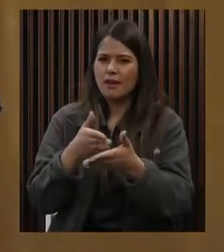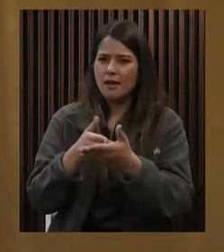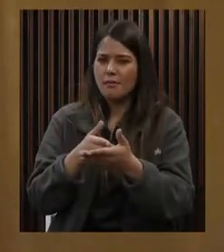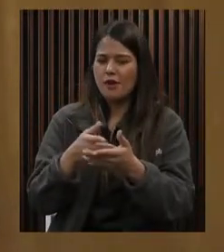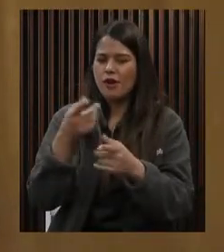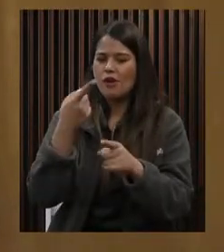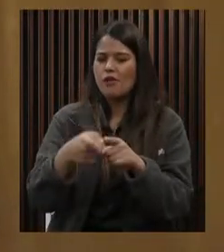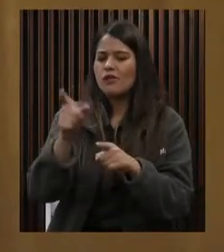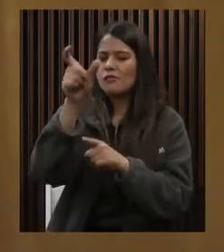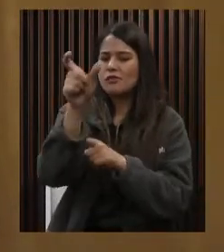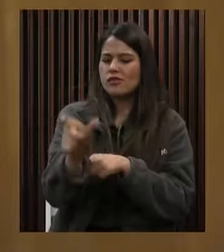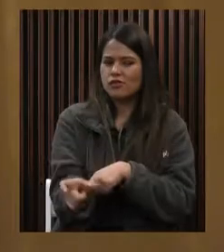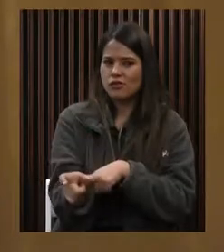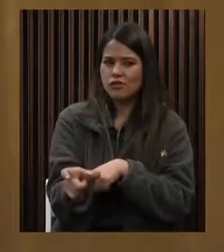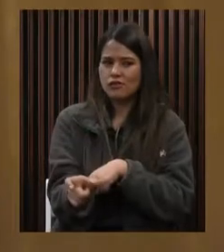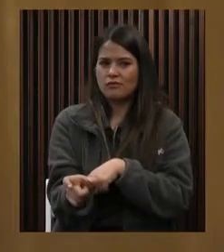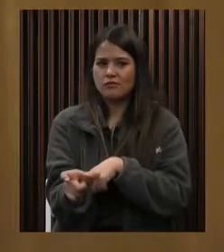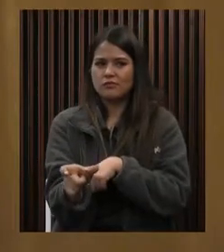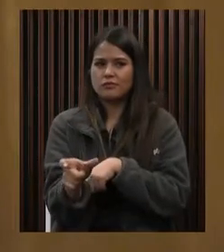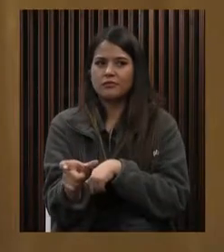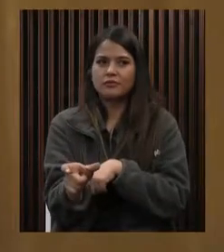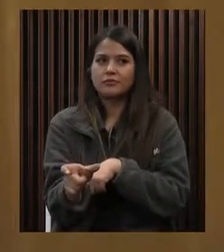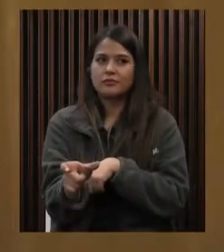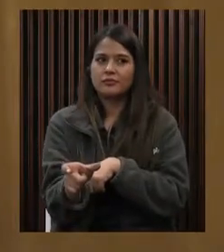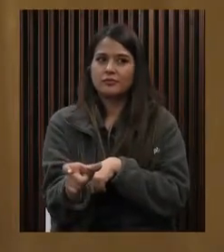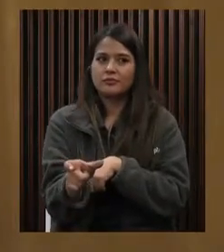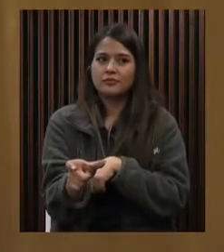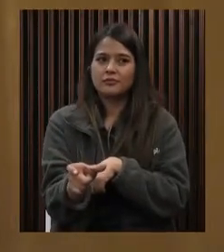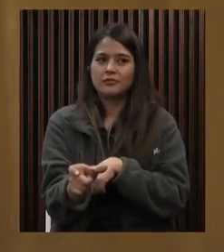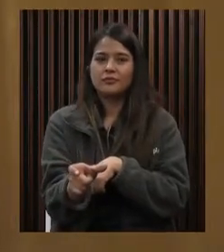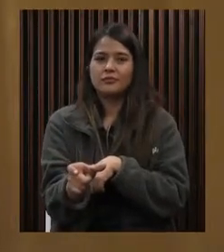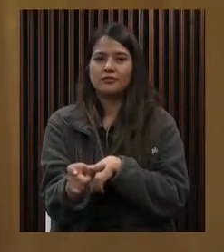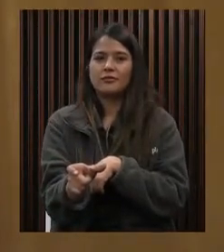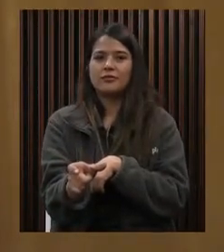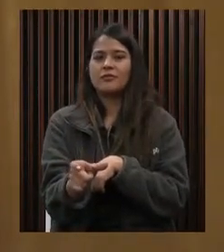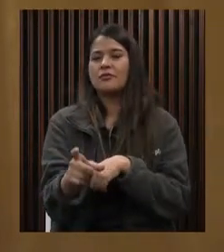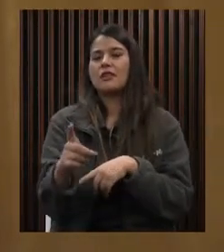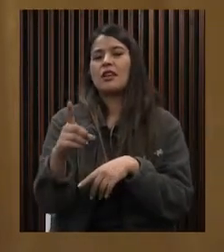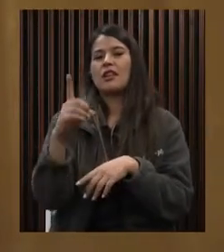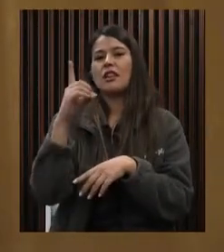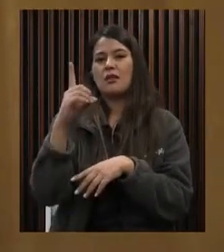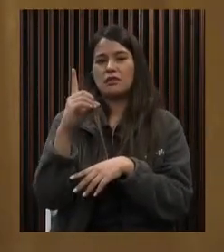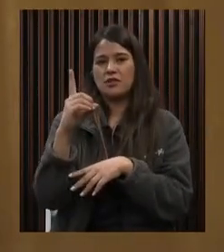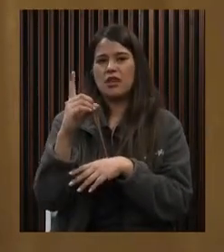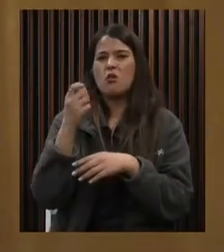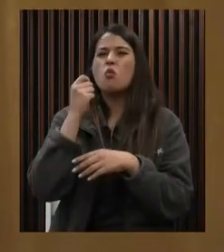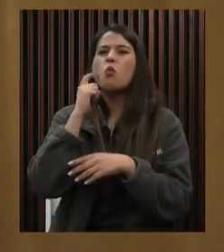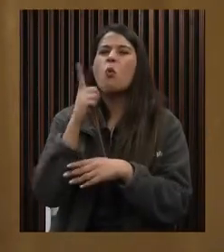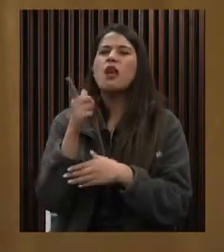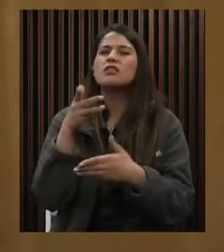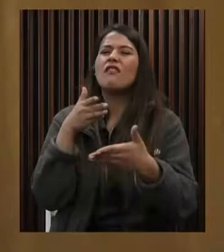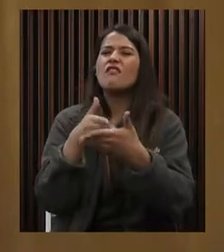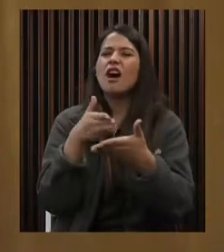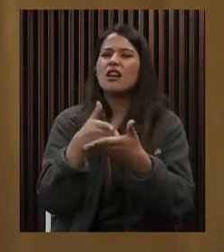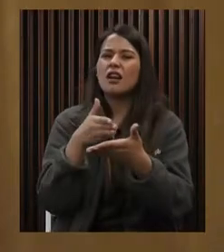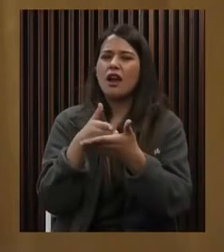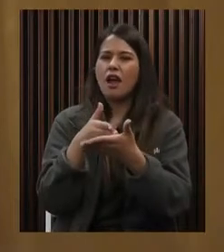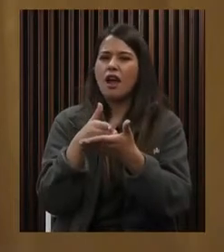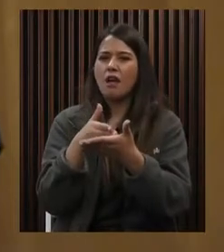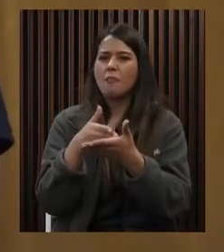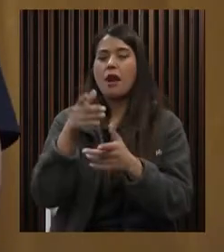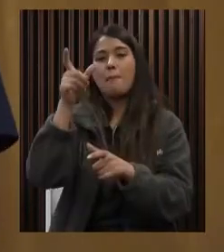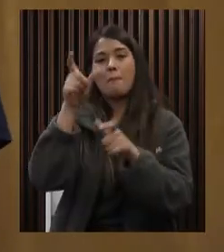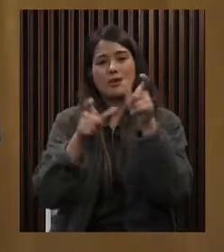alguien. Y bueno, en el gran espectro de discapacidades, ¿cuáles serían las barreras para este tipo que tiene